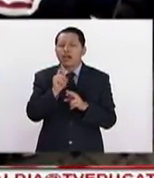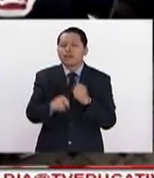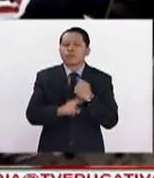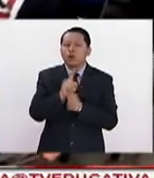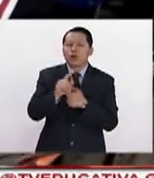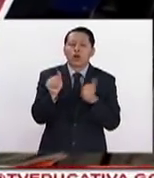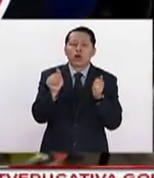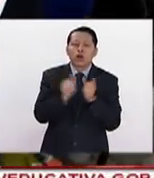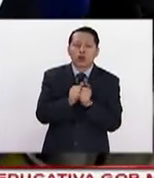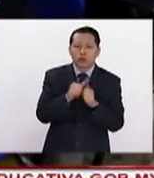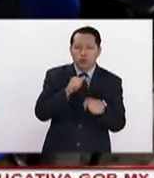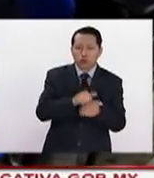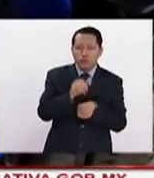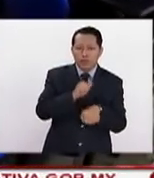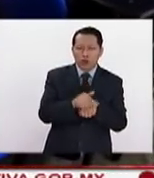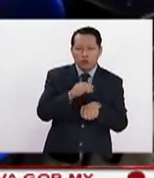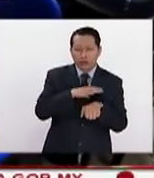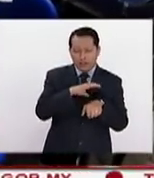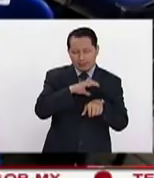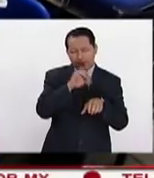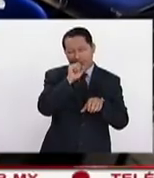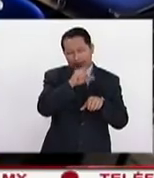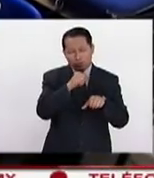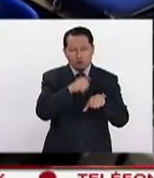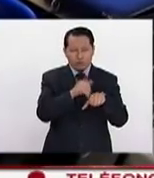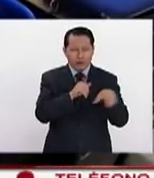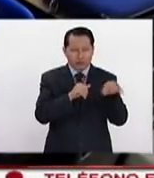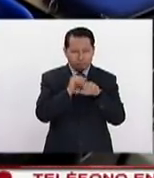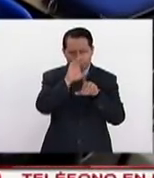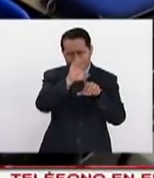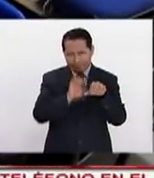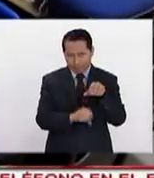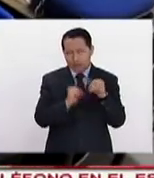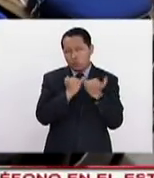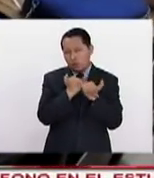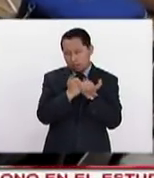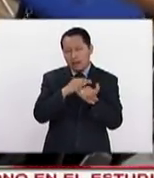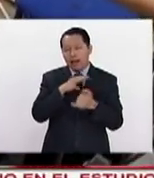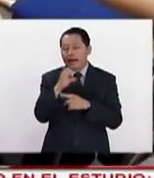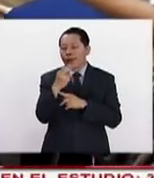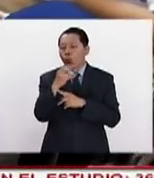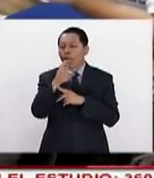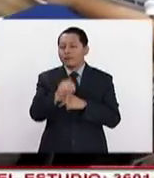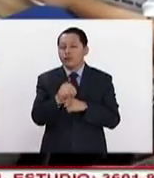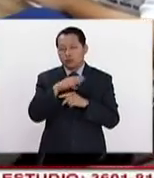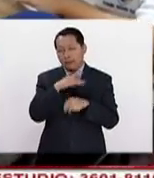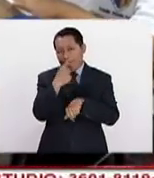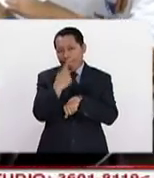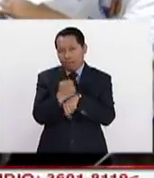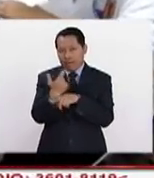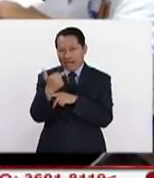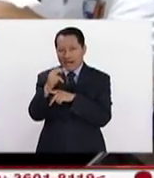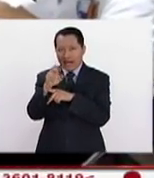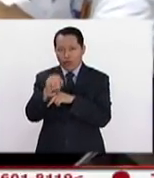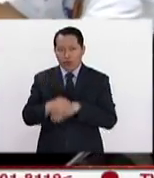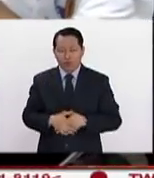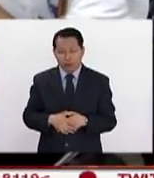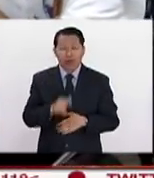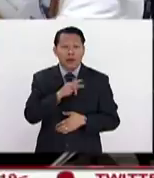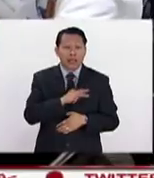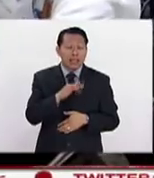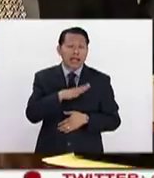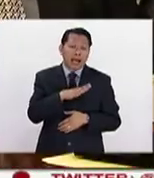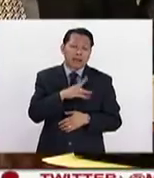problemas, combinar números fraccionarios y ecuaciones de primer grado. De 15 a 20 años podrás tener de 1 a